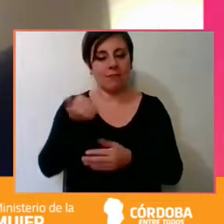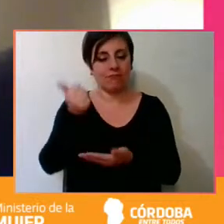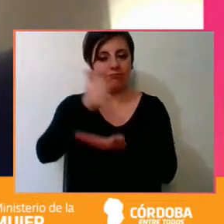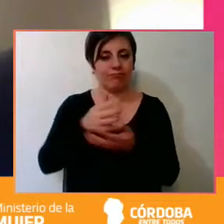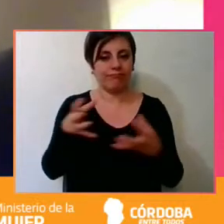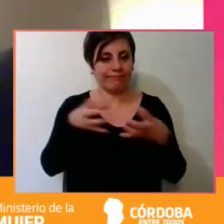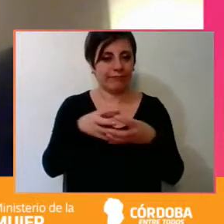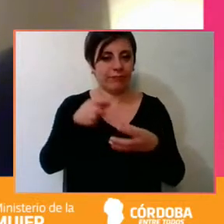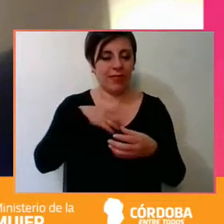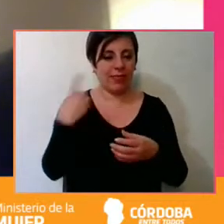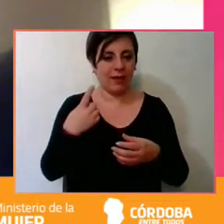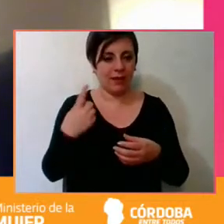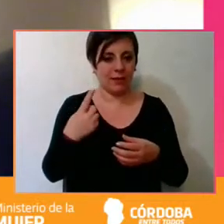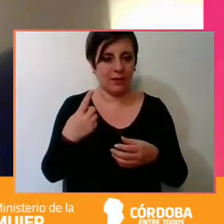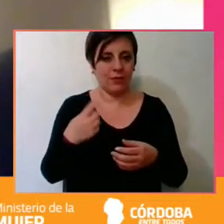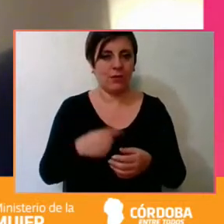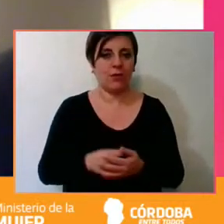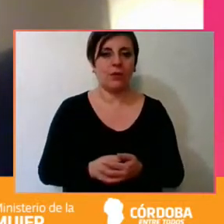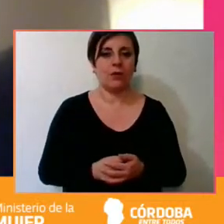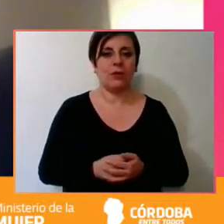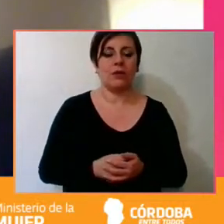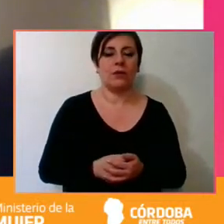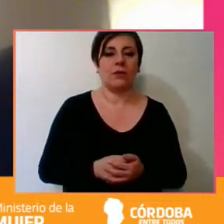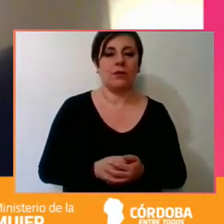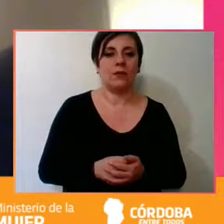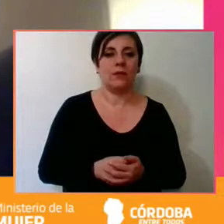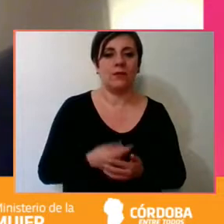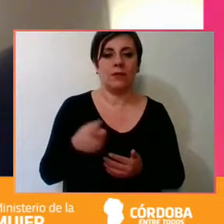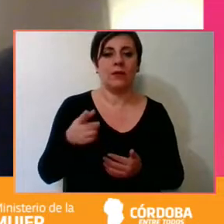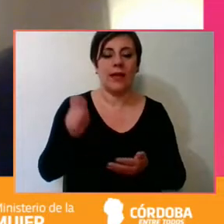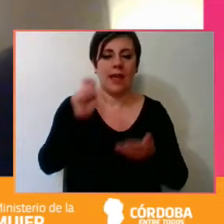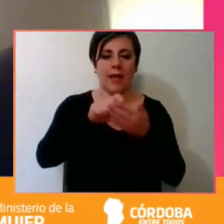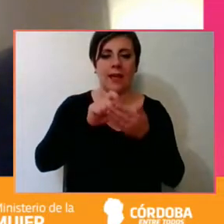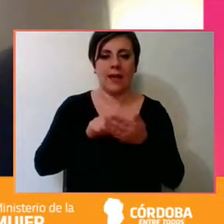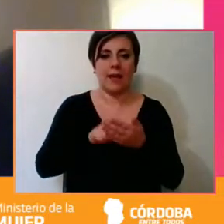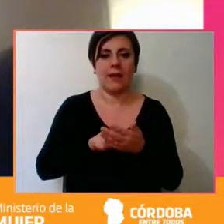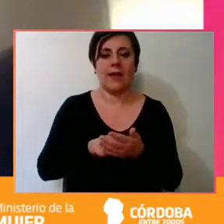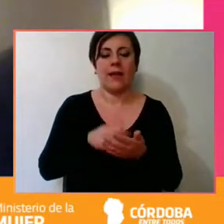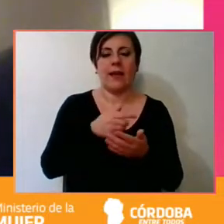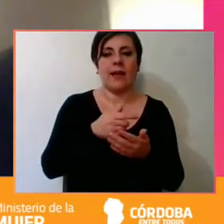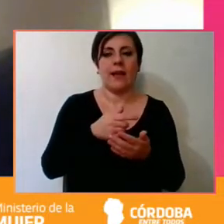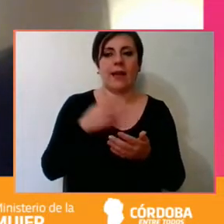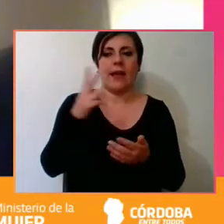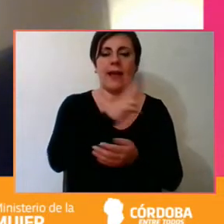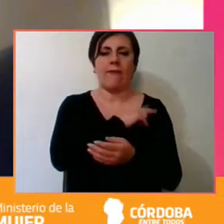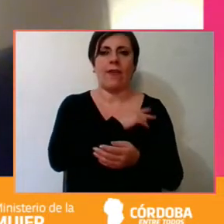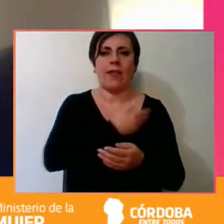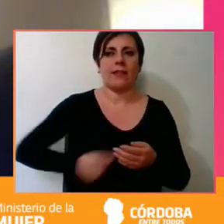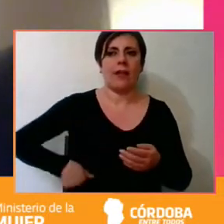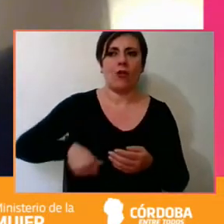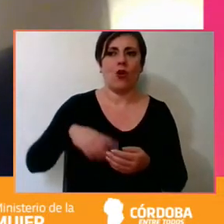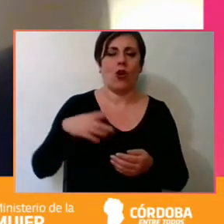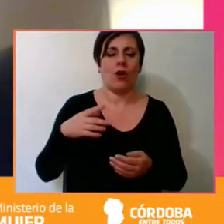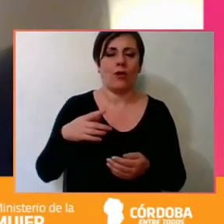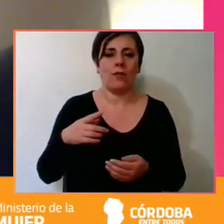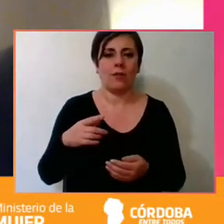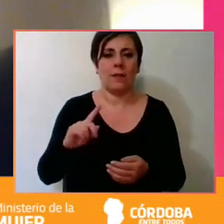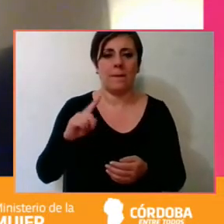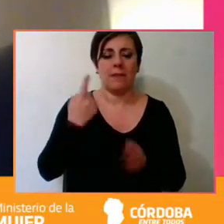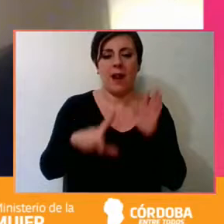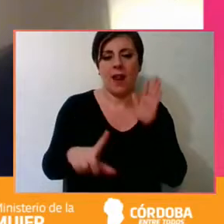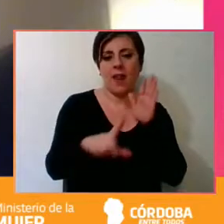que antes de finales de año será inscrita en la cumbre de jefes de Estado y de Gobierno de Iberoamérica como la primera red